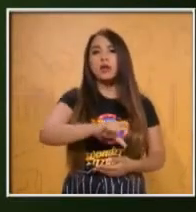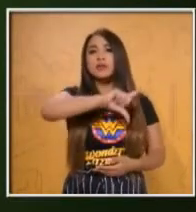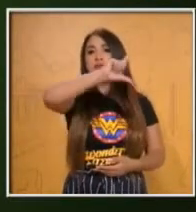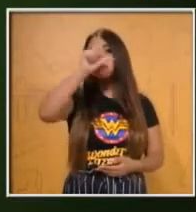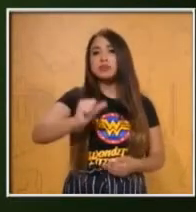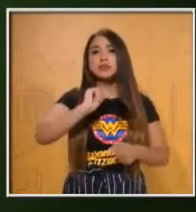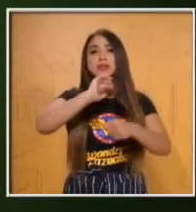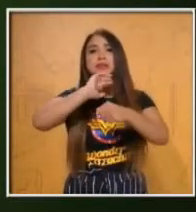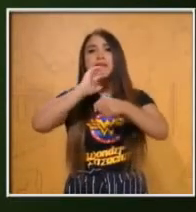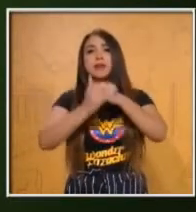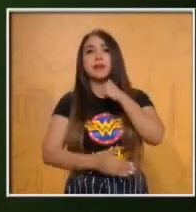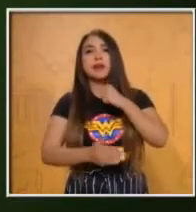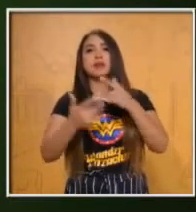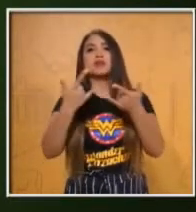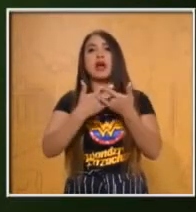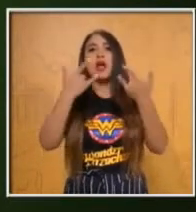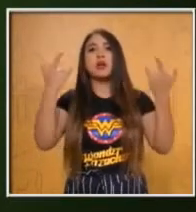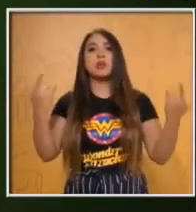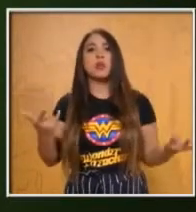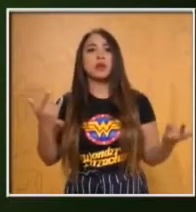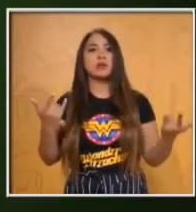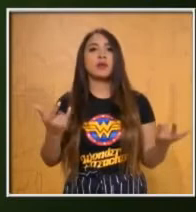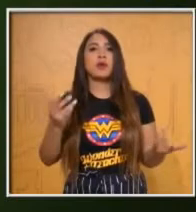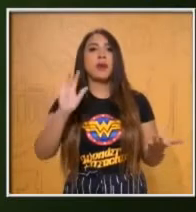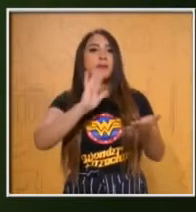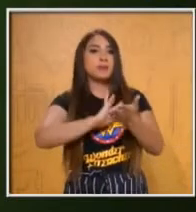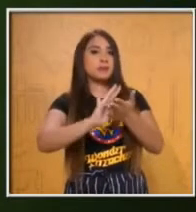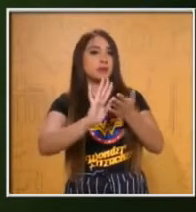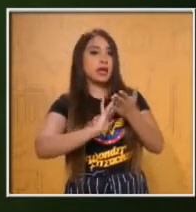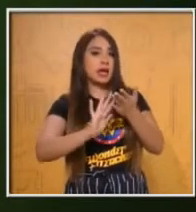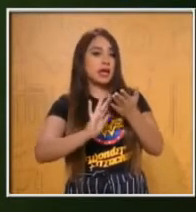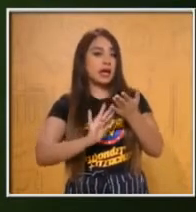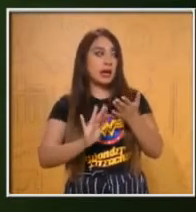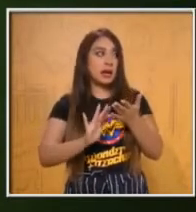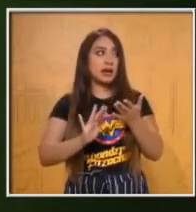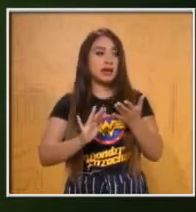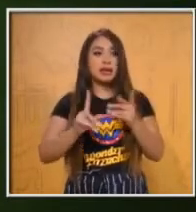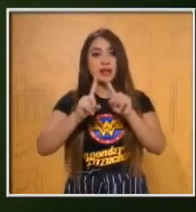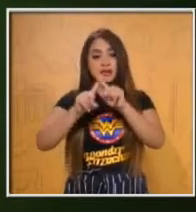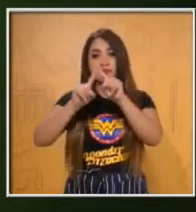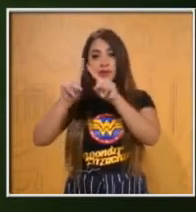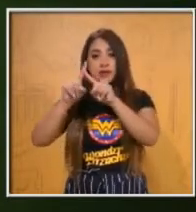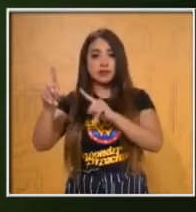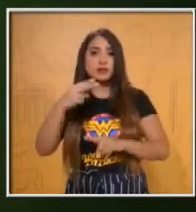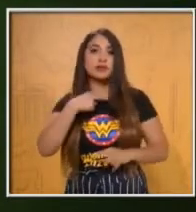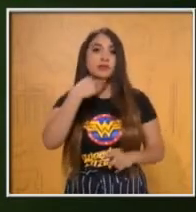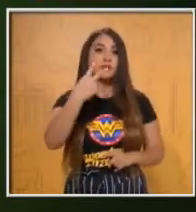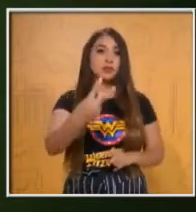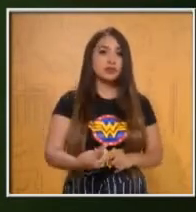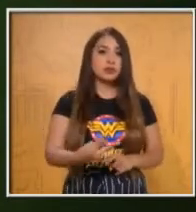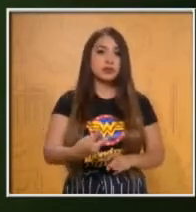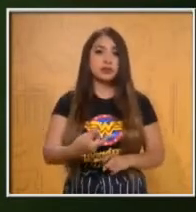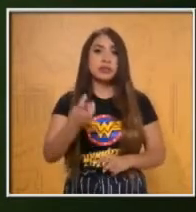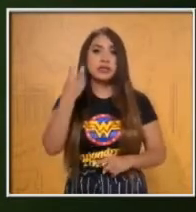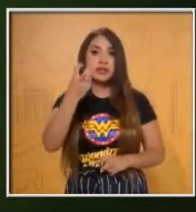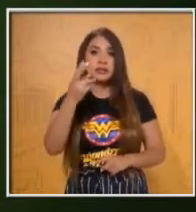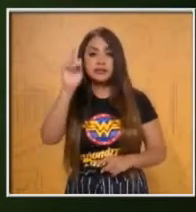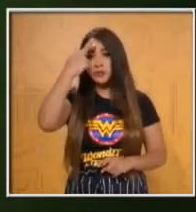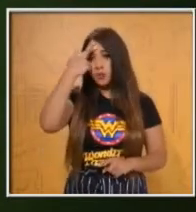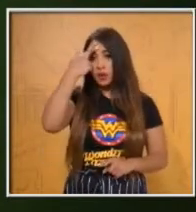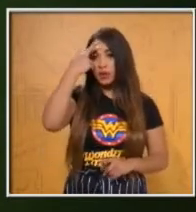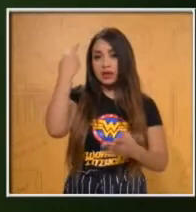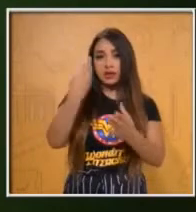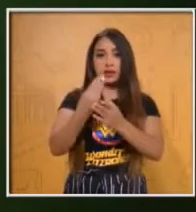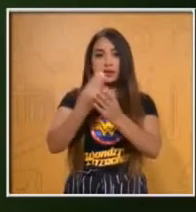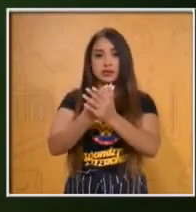nosotros nuestro cuento, lo vamos a leer. Vamos a emplear diferentes voces. No sé si recuerden en la clase anterior